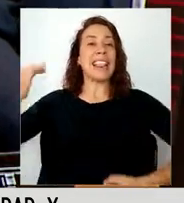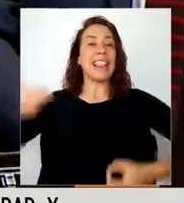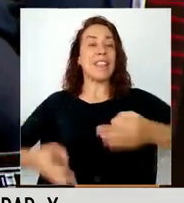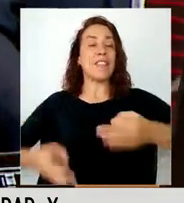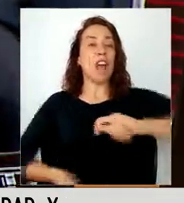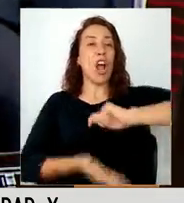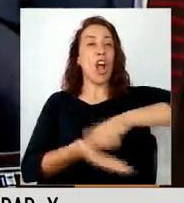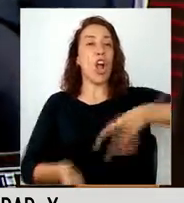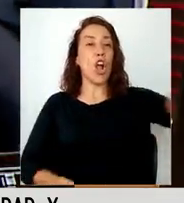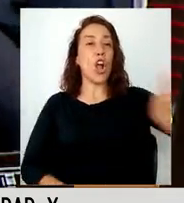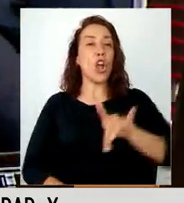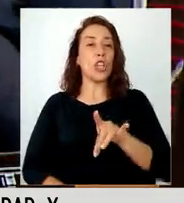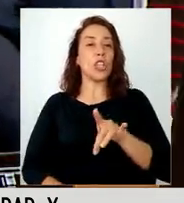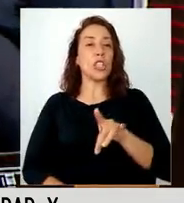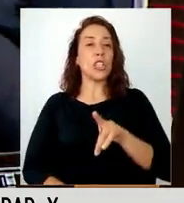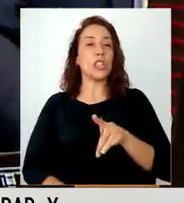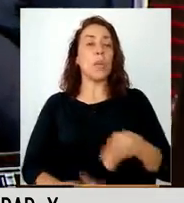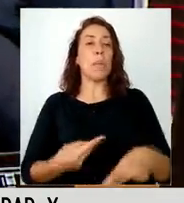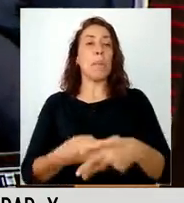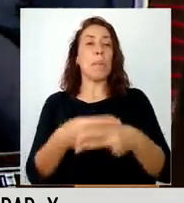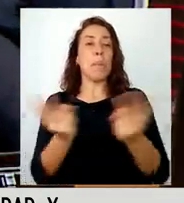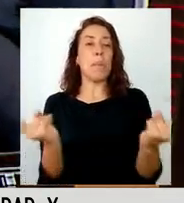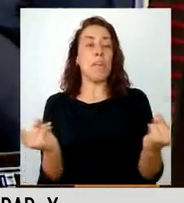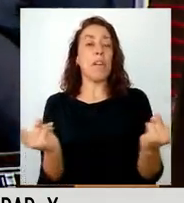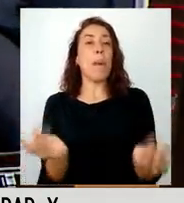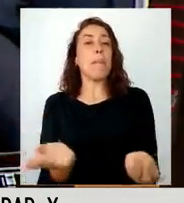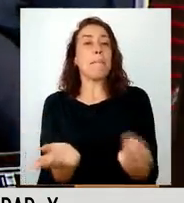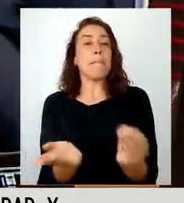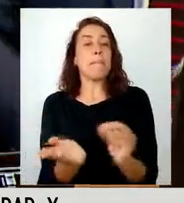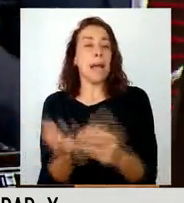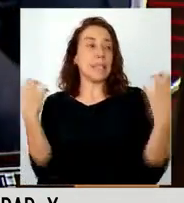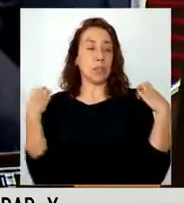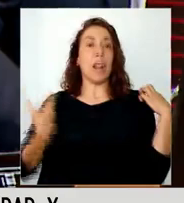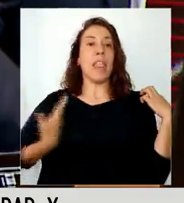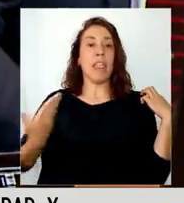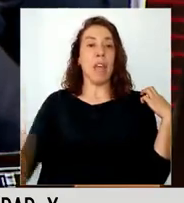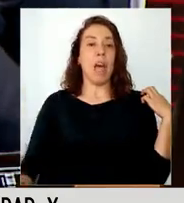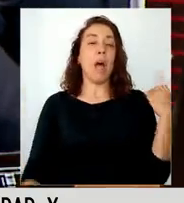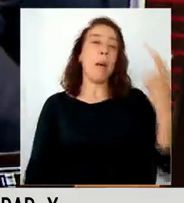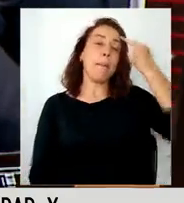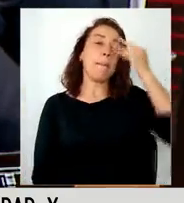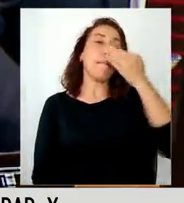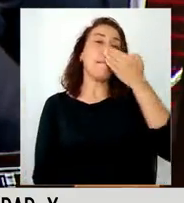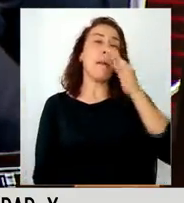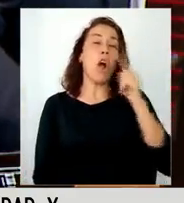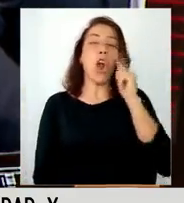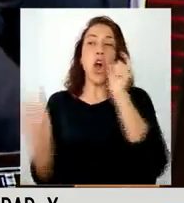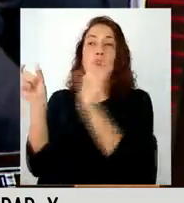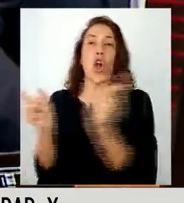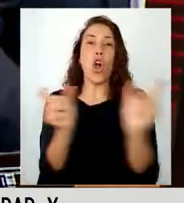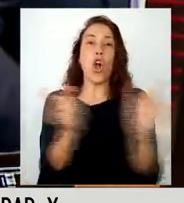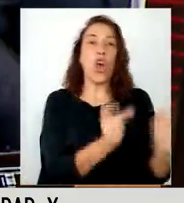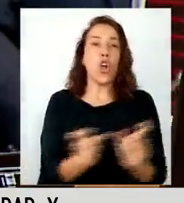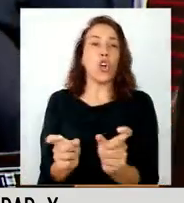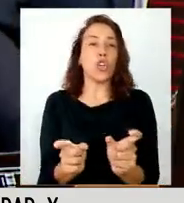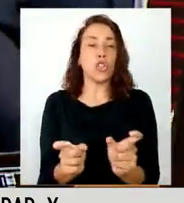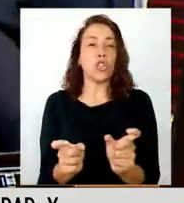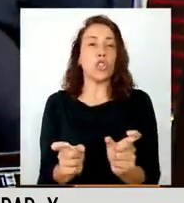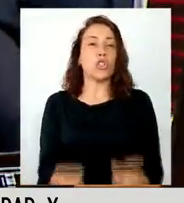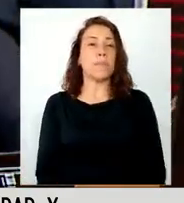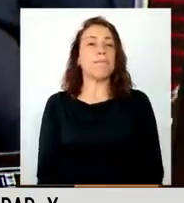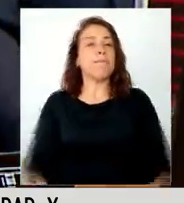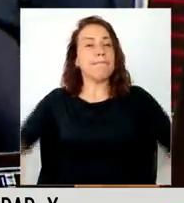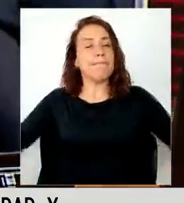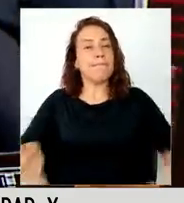contratación pública de mayores atribuciones para una mejor fiscalización empuja una mejor y